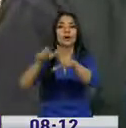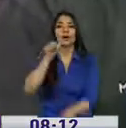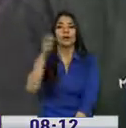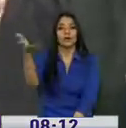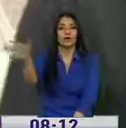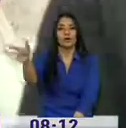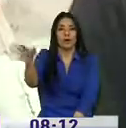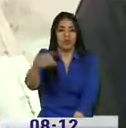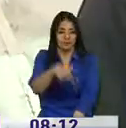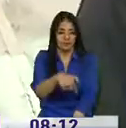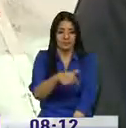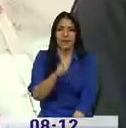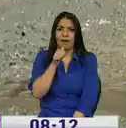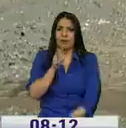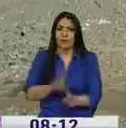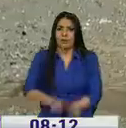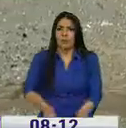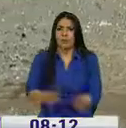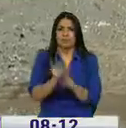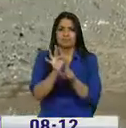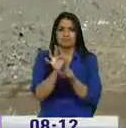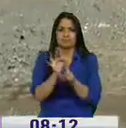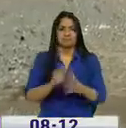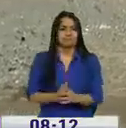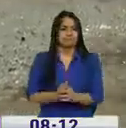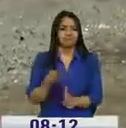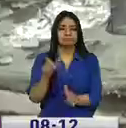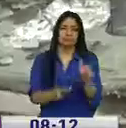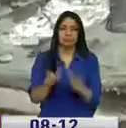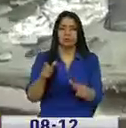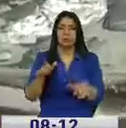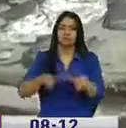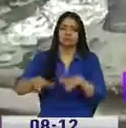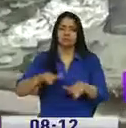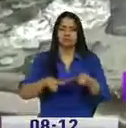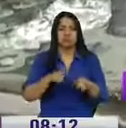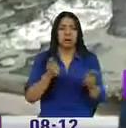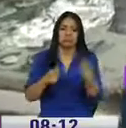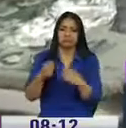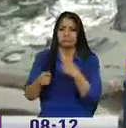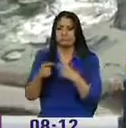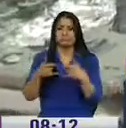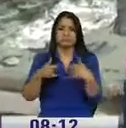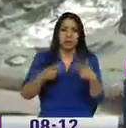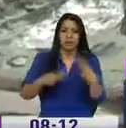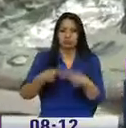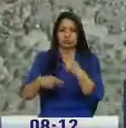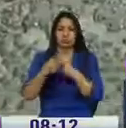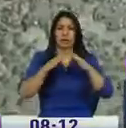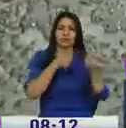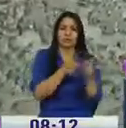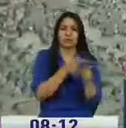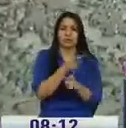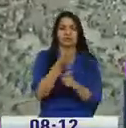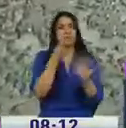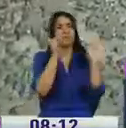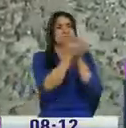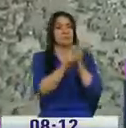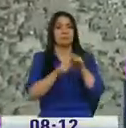recurso vital ahí. Moradores y comerciantes reportaron el daño a las autoridades. Sin embargo, la filtración de agua